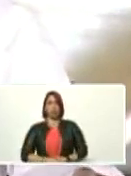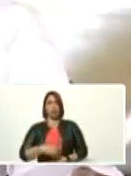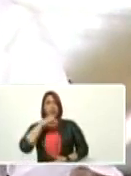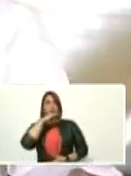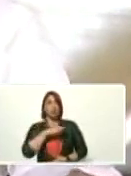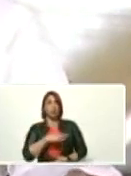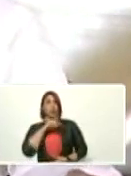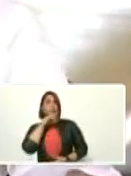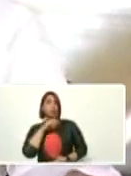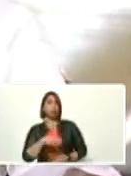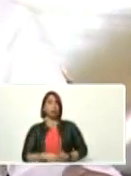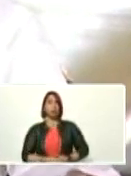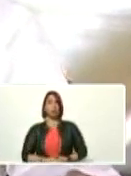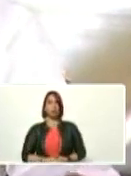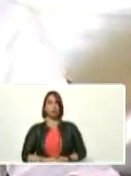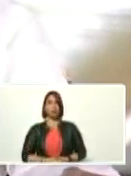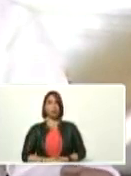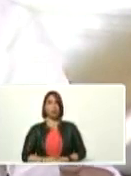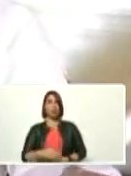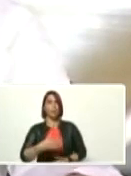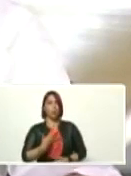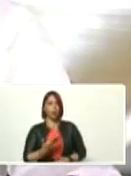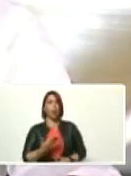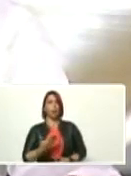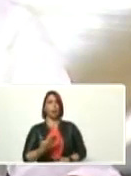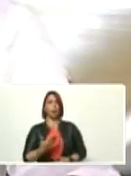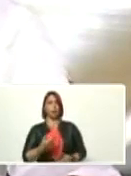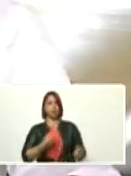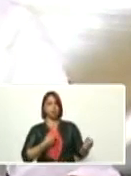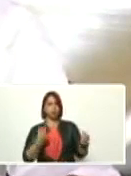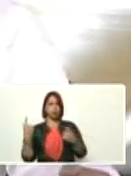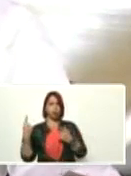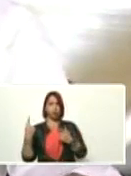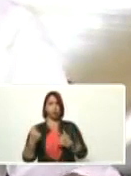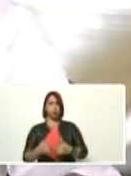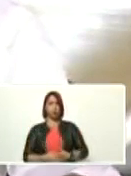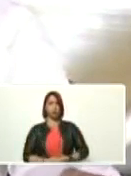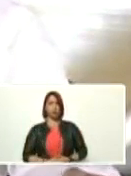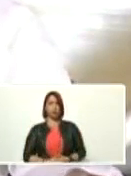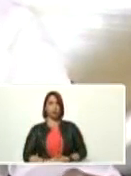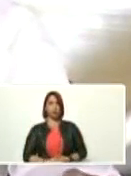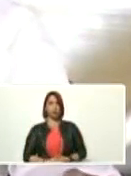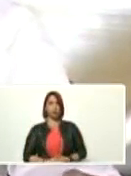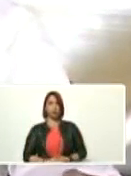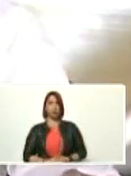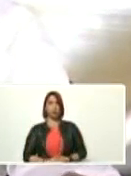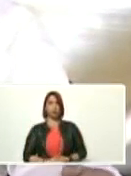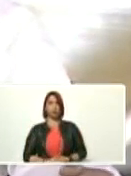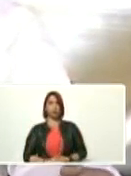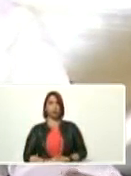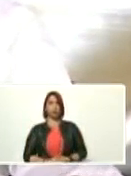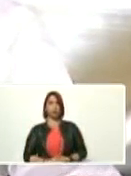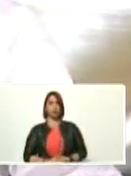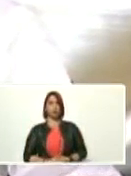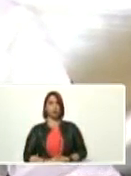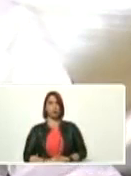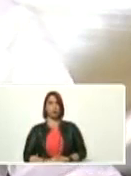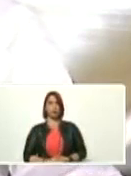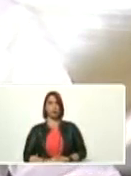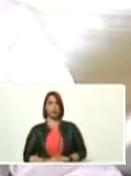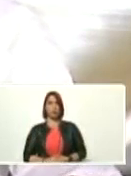históricamente hablando, podamos repatriar los restos